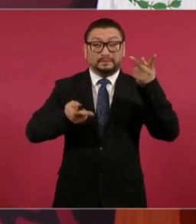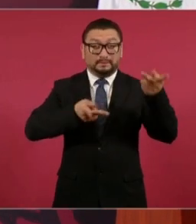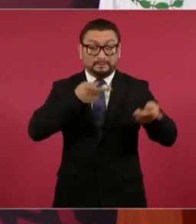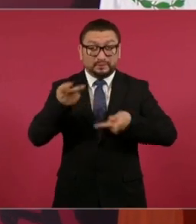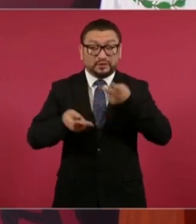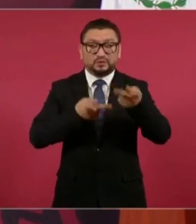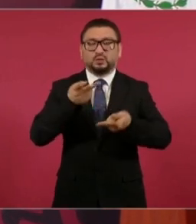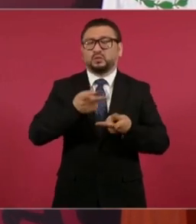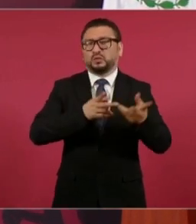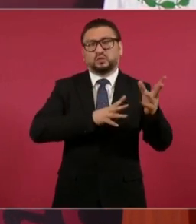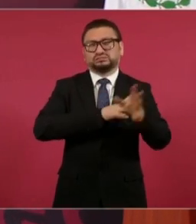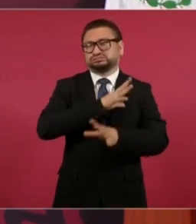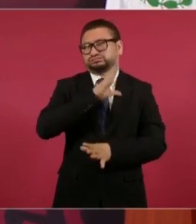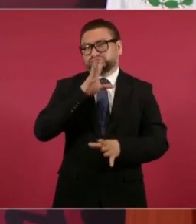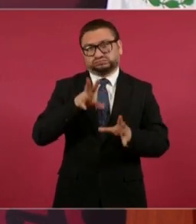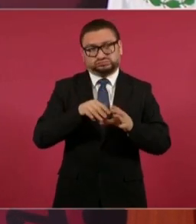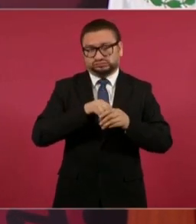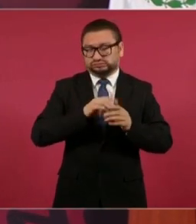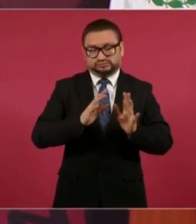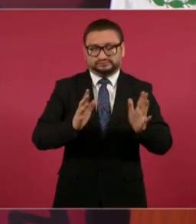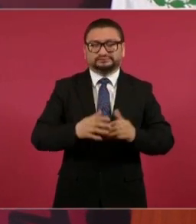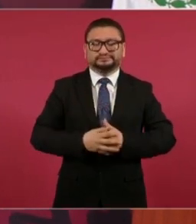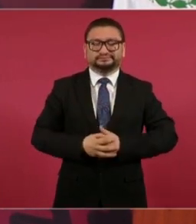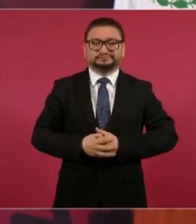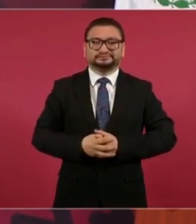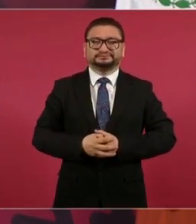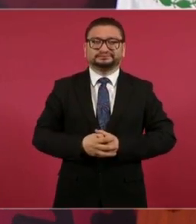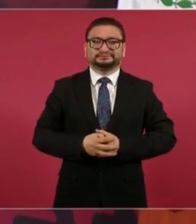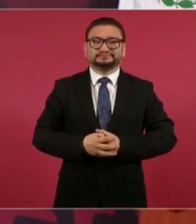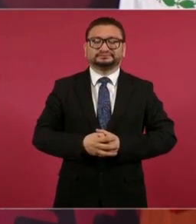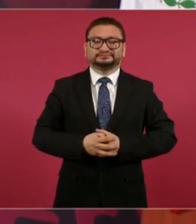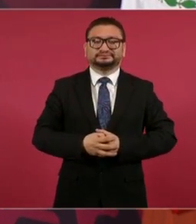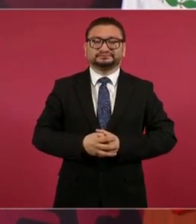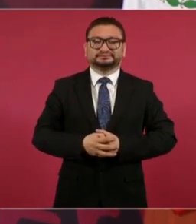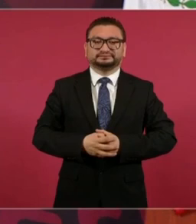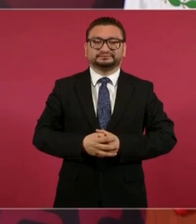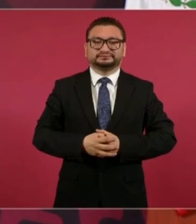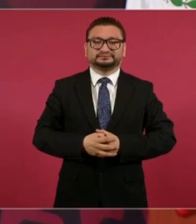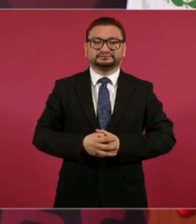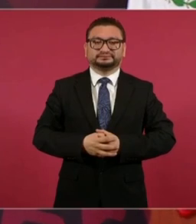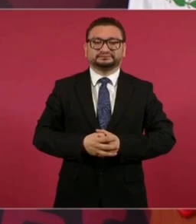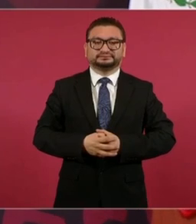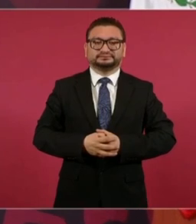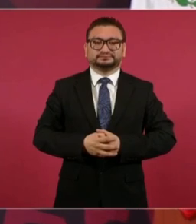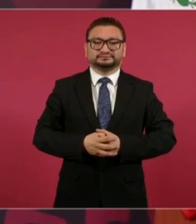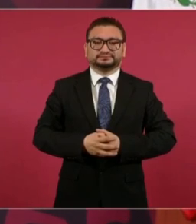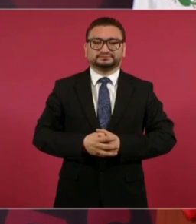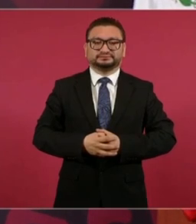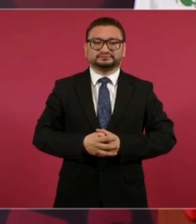que hay al respecto y